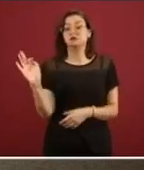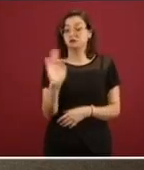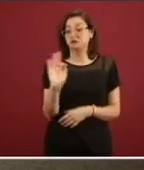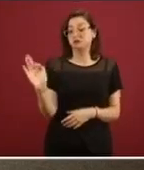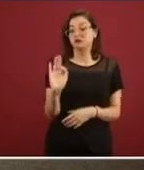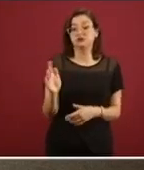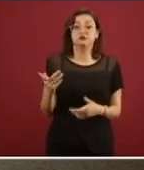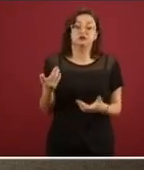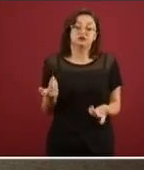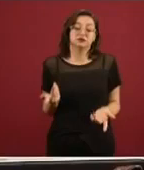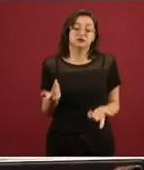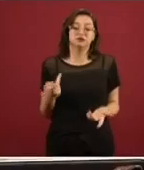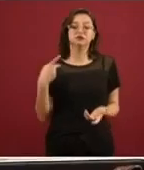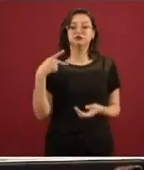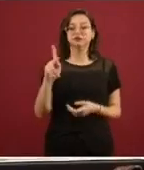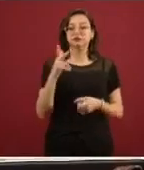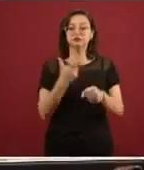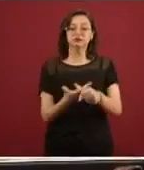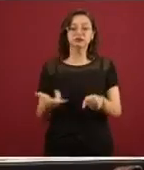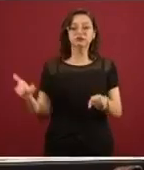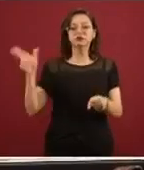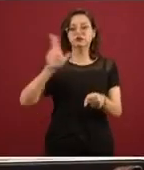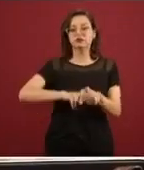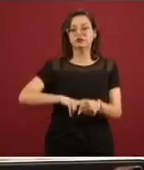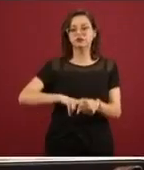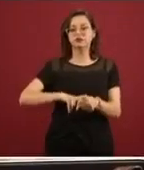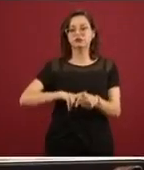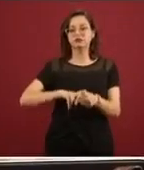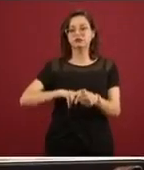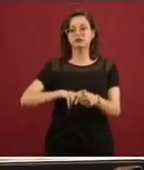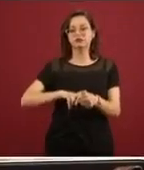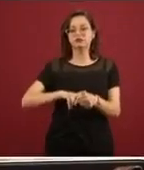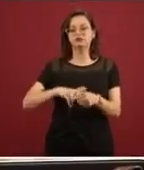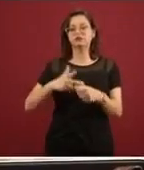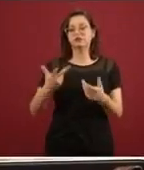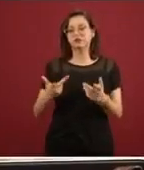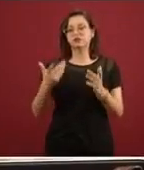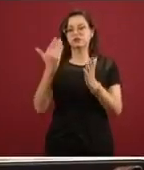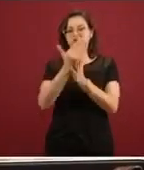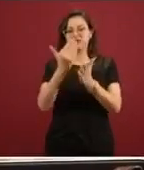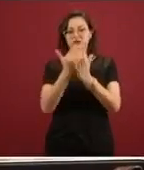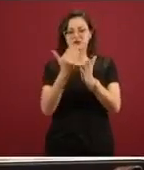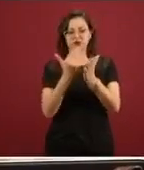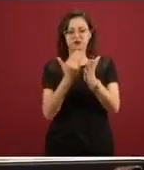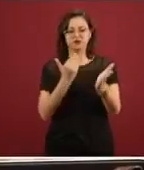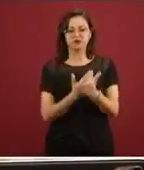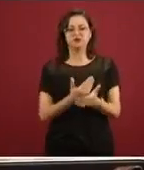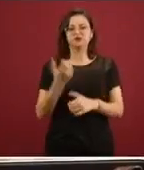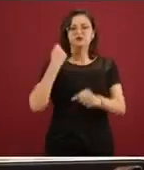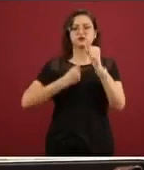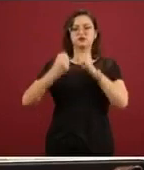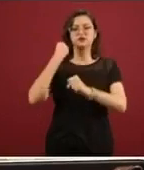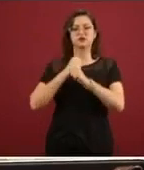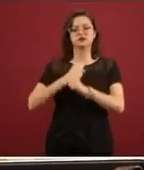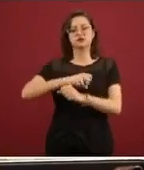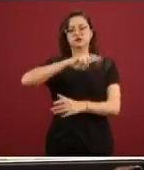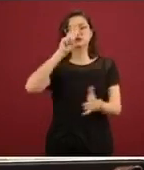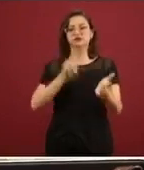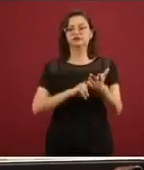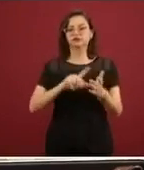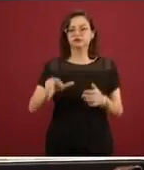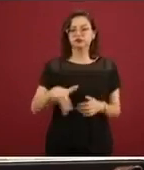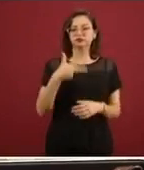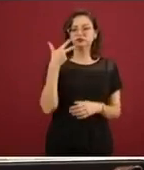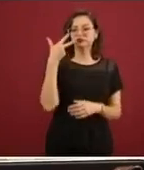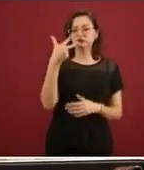En general, los hospitales tienen un protocolo que viene desde el año 2008